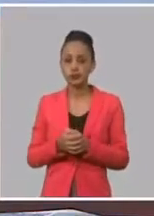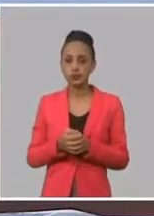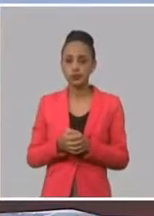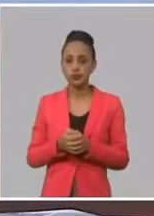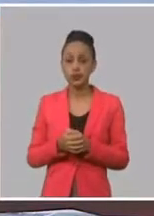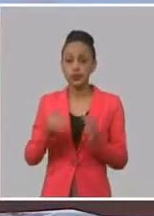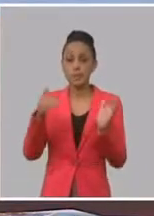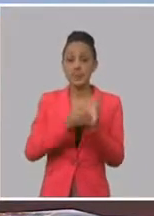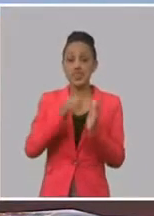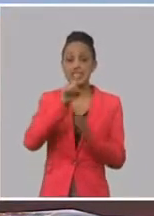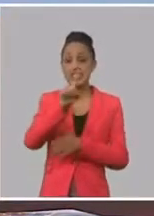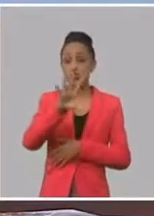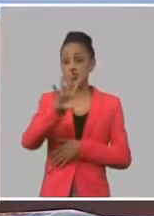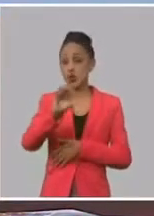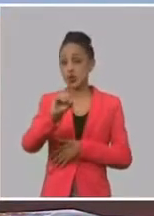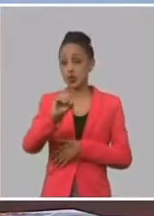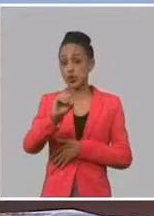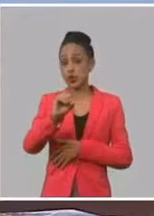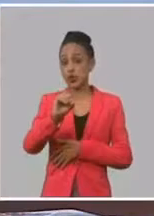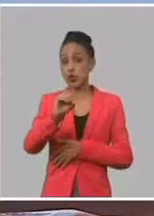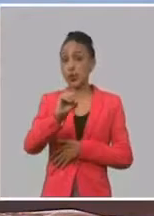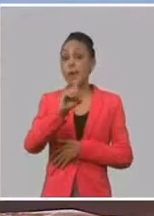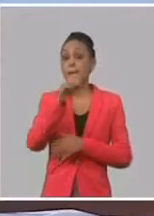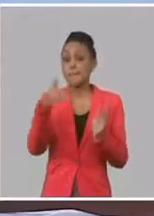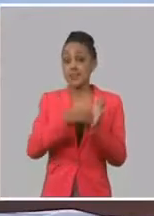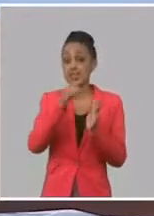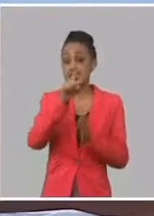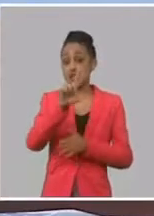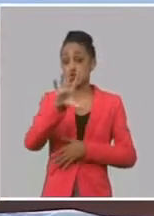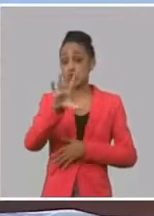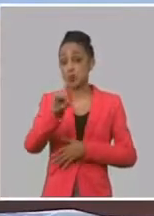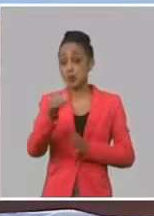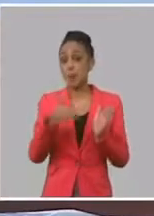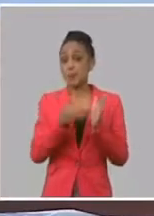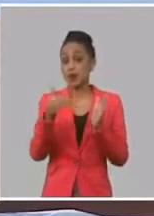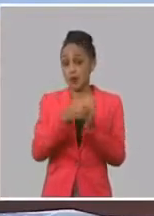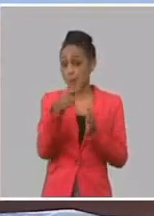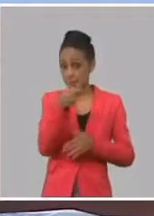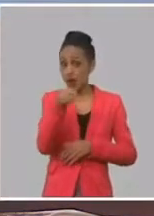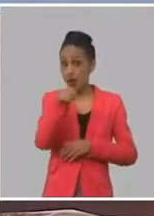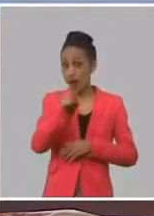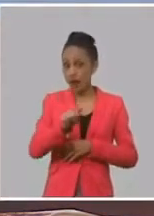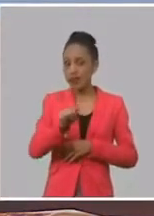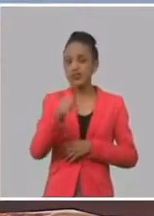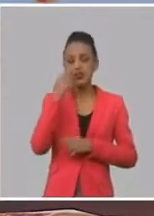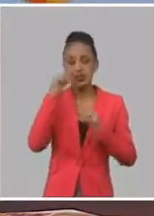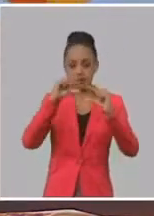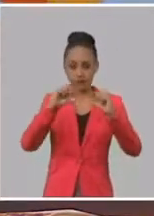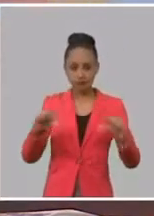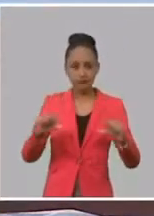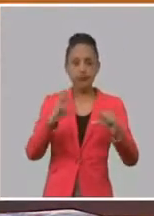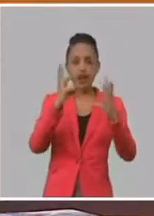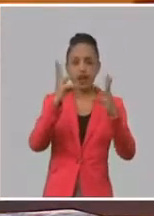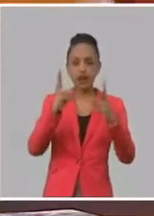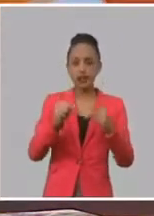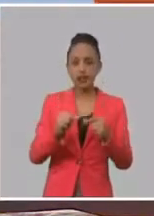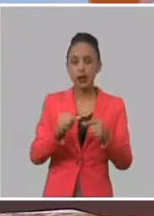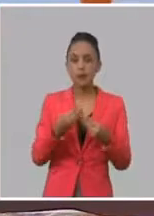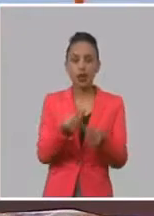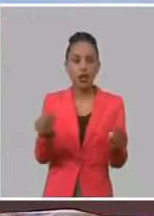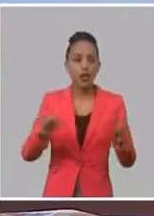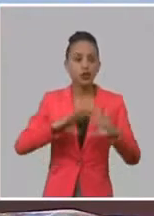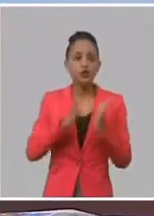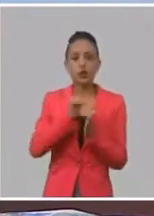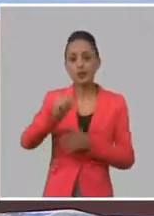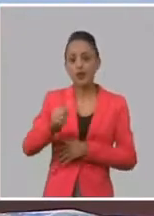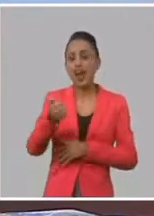151 millones es lo que transferida transfiere el presupuesto central de este presupuesto para poder garantizar las prestaciones de todos los asistencia 2 que